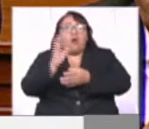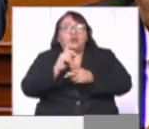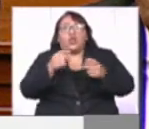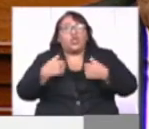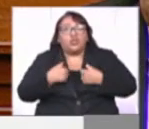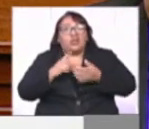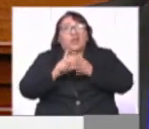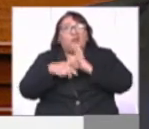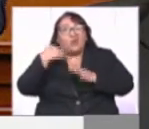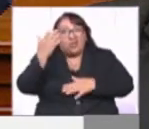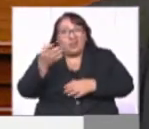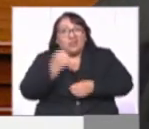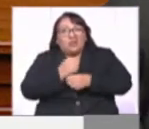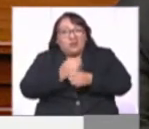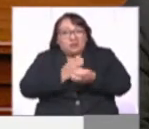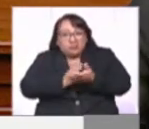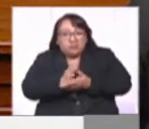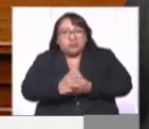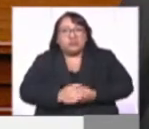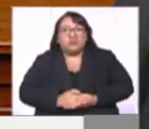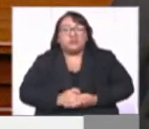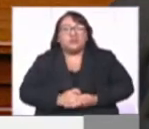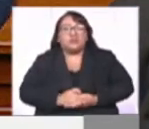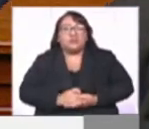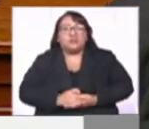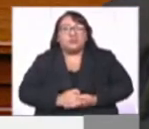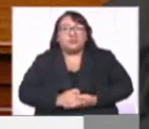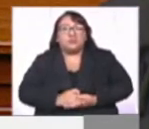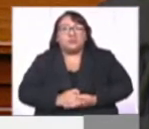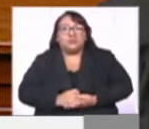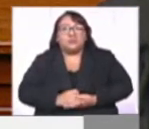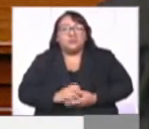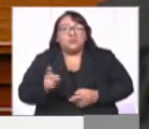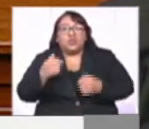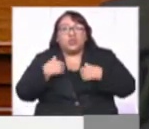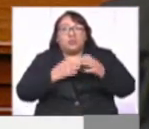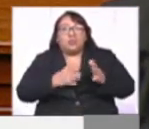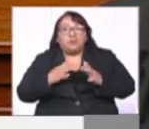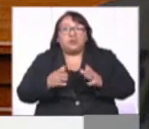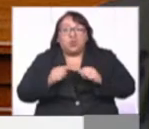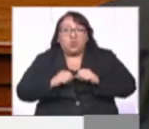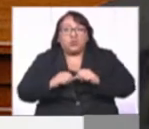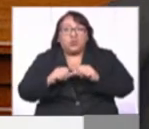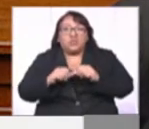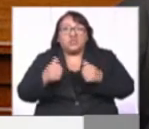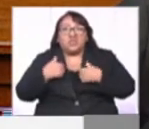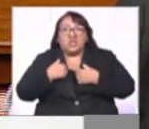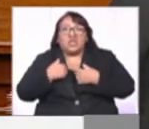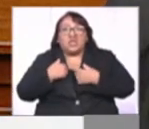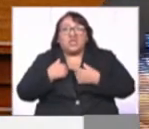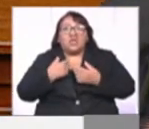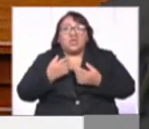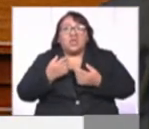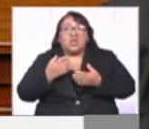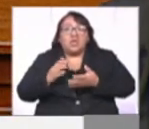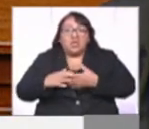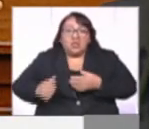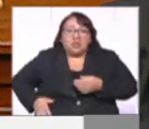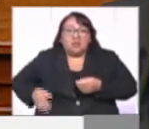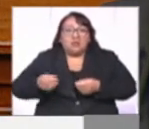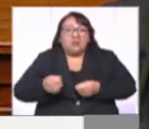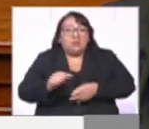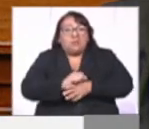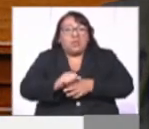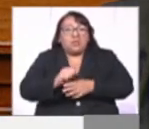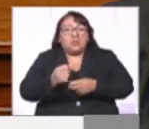tiene una línea de carrera, si no tiene grato ambiente de trabajo, si no tiene una preparación continua, si tiene que comprar sus propias balas para hacer